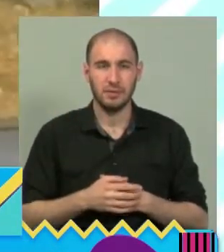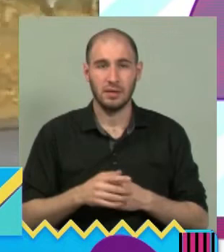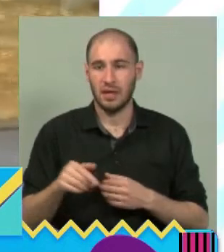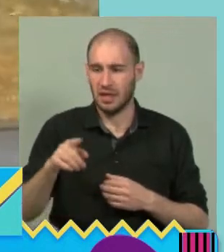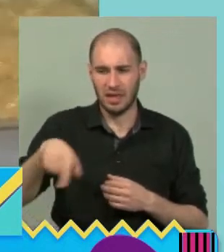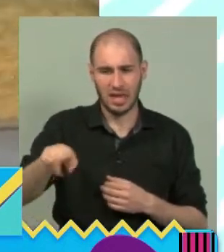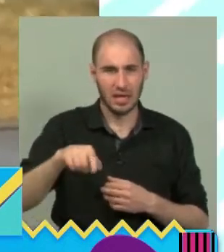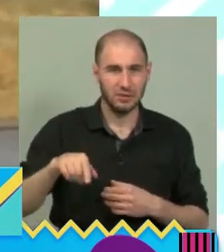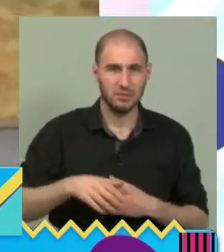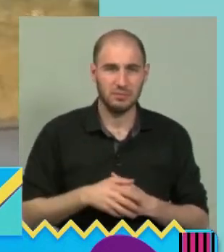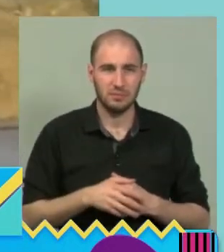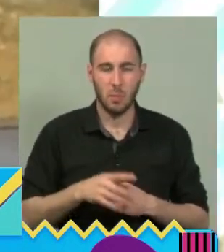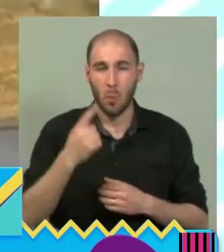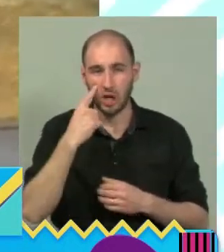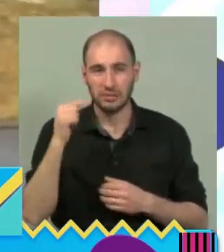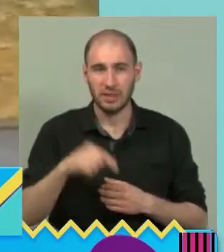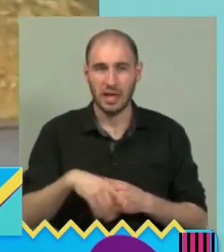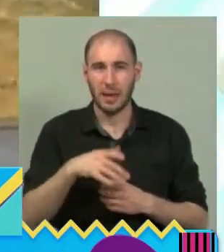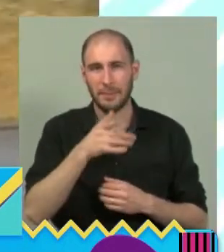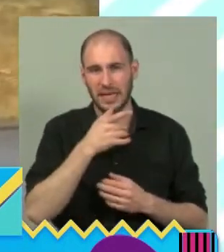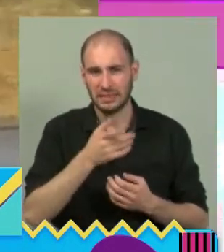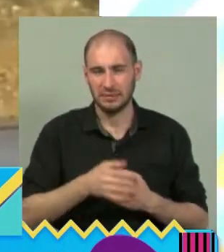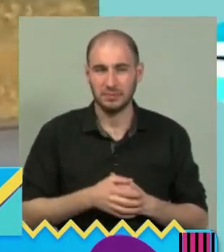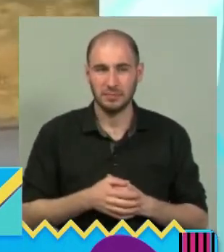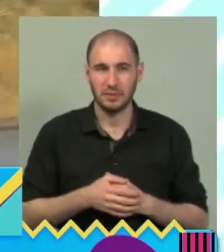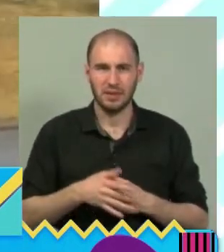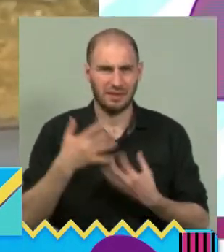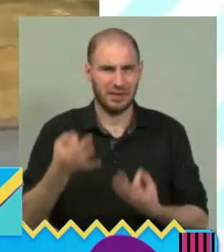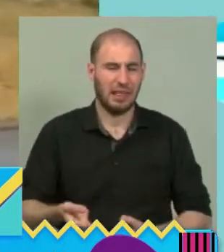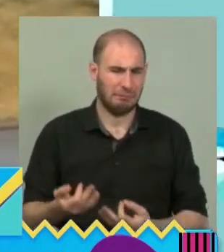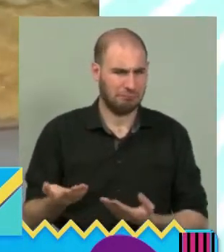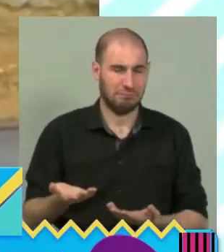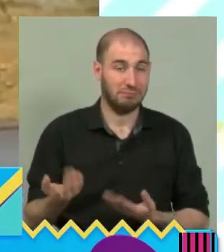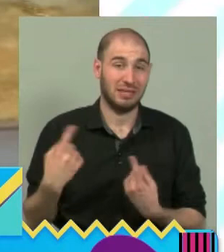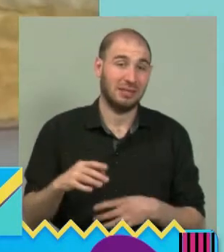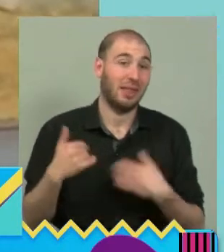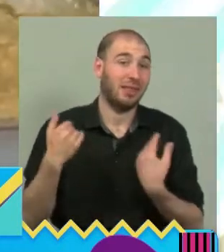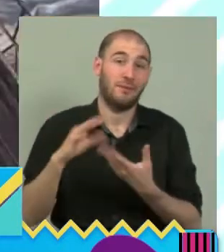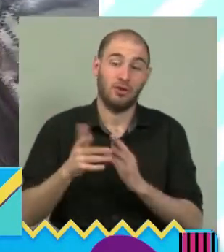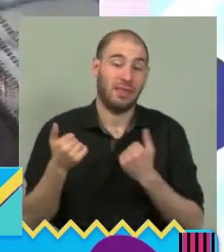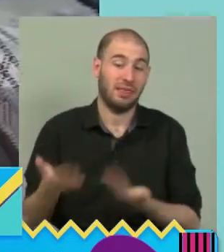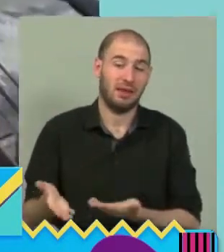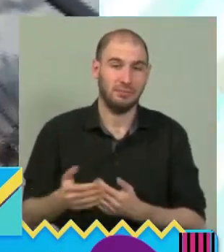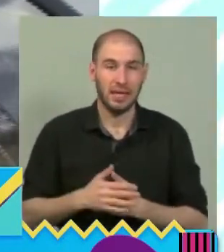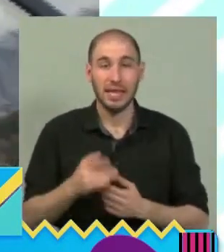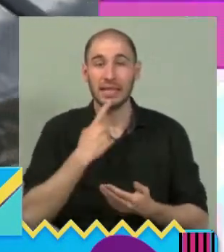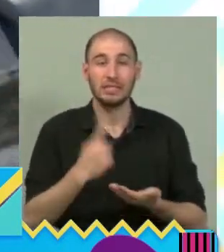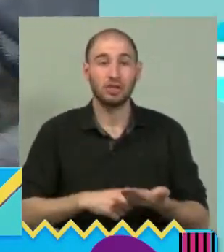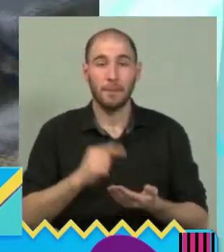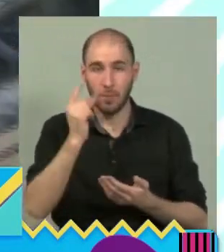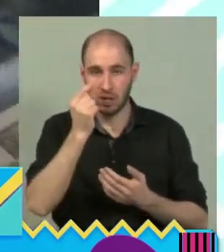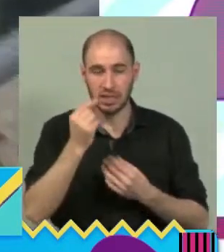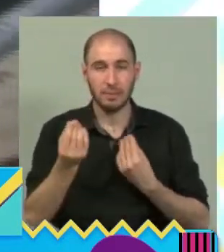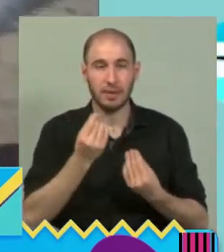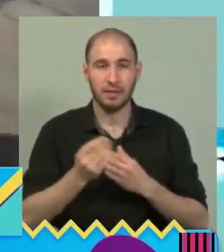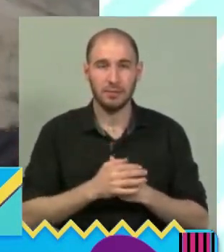ellos, el municipio lo tomaba como serio, pero a ellos les había llegado de esa forma. Decisión política